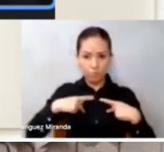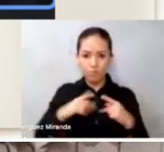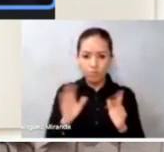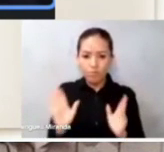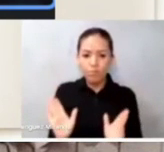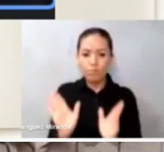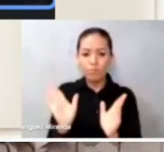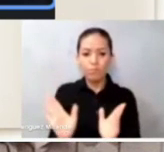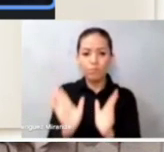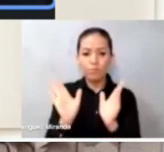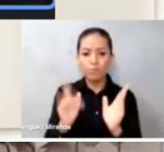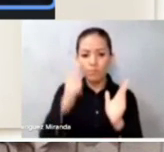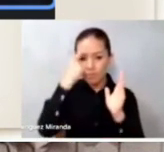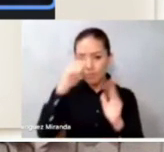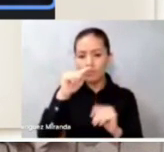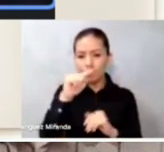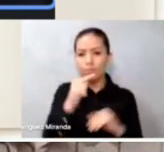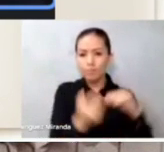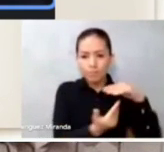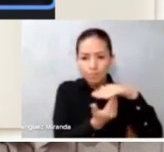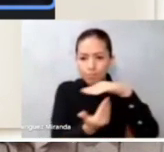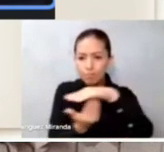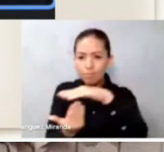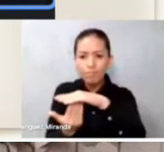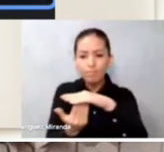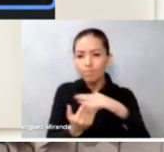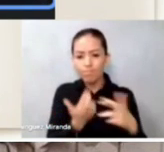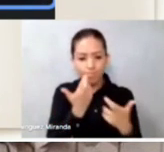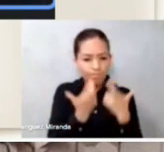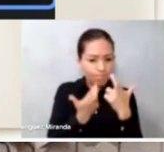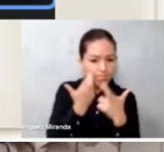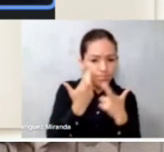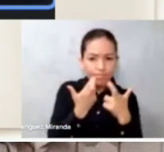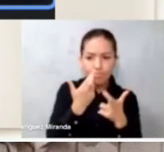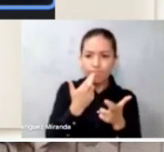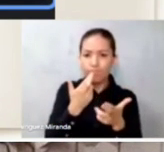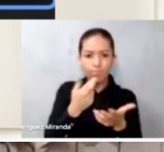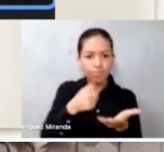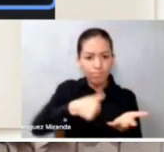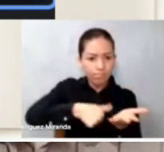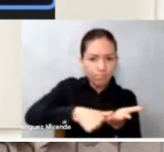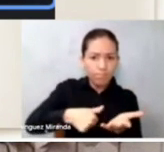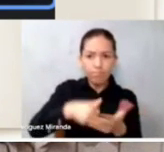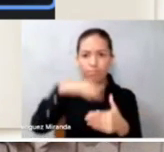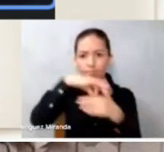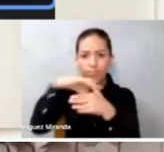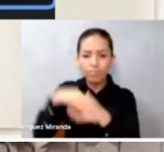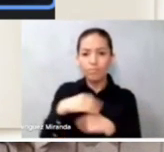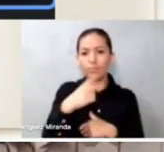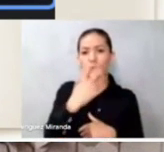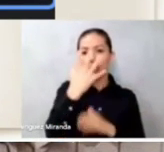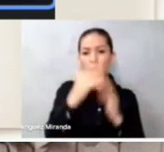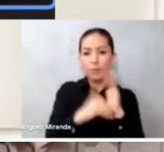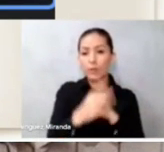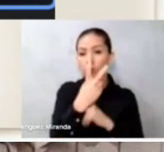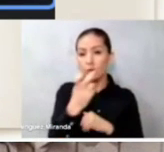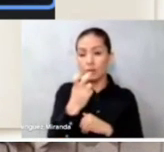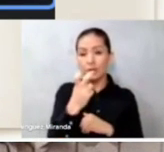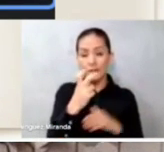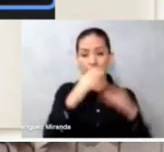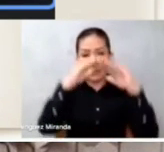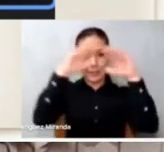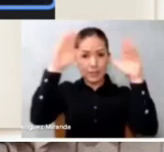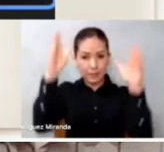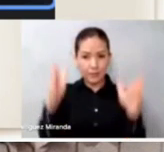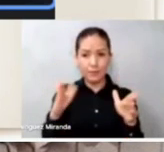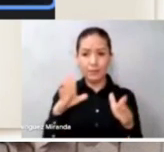directivas de casillas. Recordemos que en el estado de Chihuahua, más de 5.200 casillas fueron